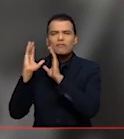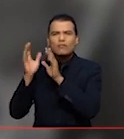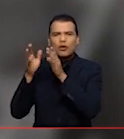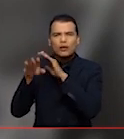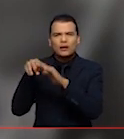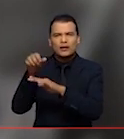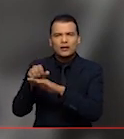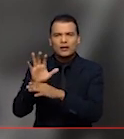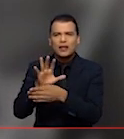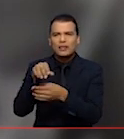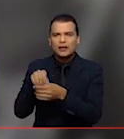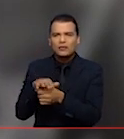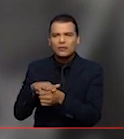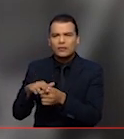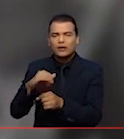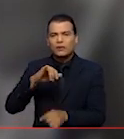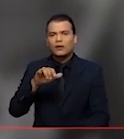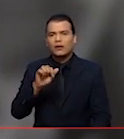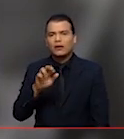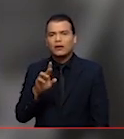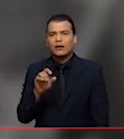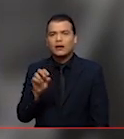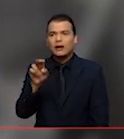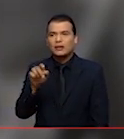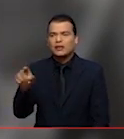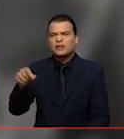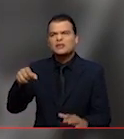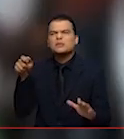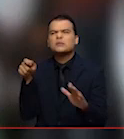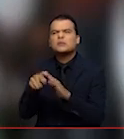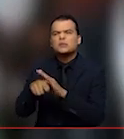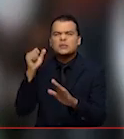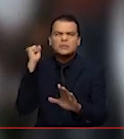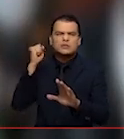barrio El Jardín de Cali, mientras ella pedía ayuda a gritos.